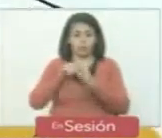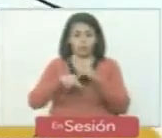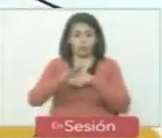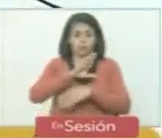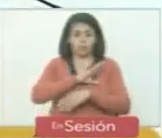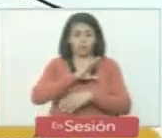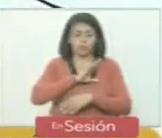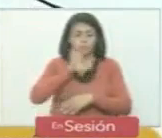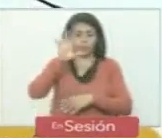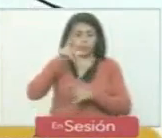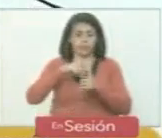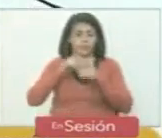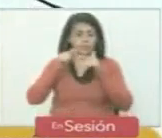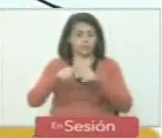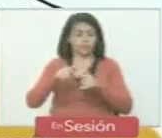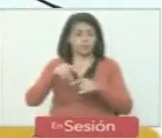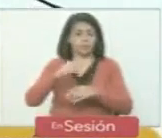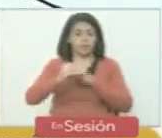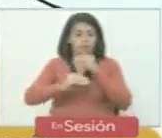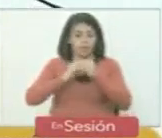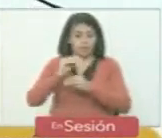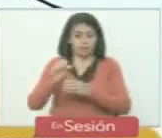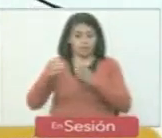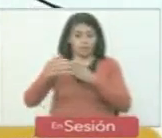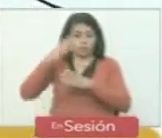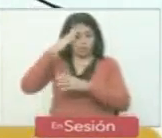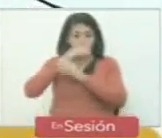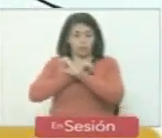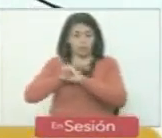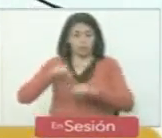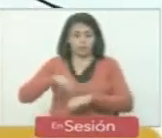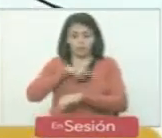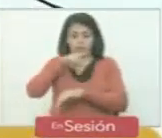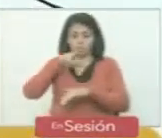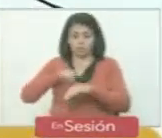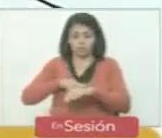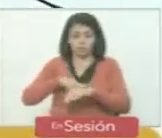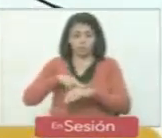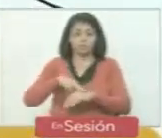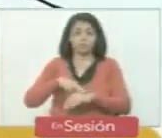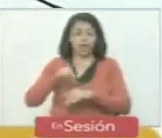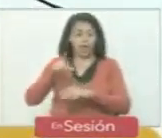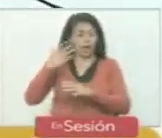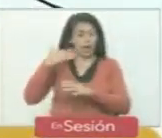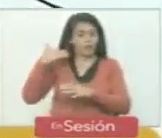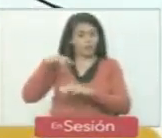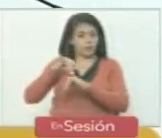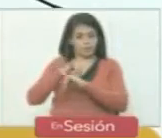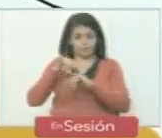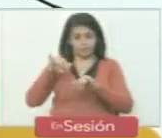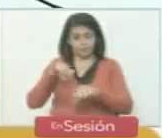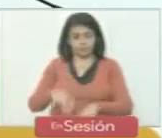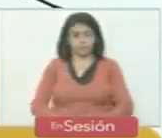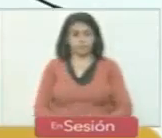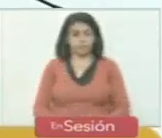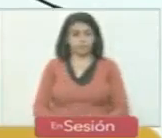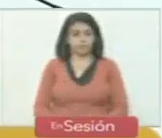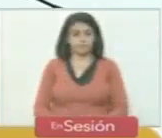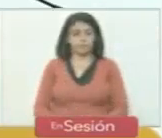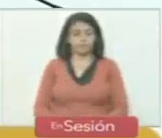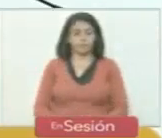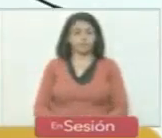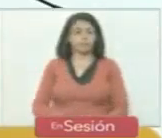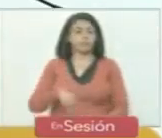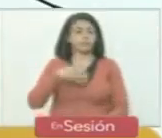país con la creación de la Guardia Nacional para ese entonces.